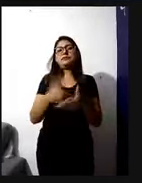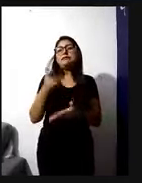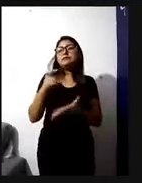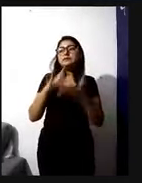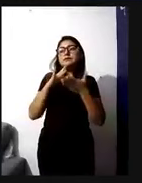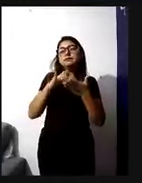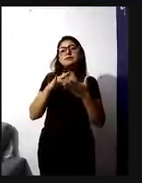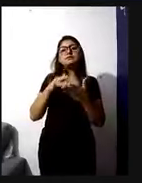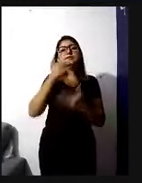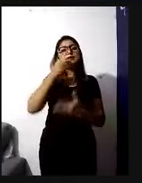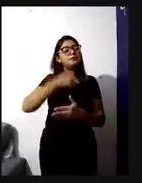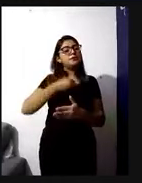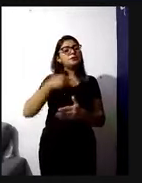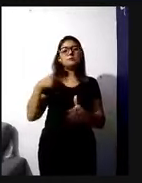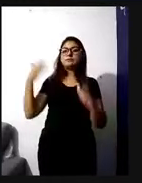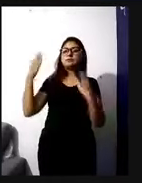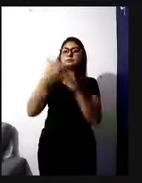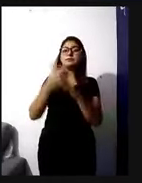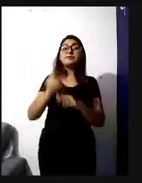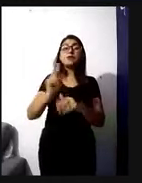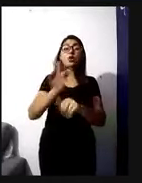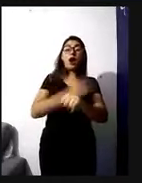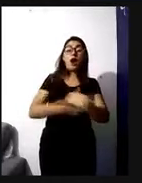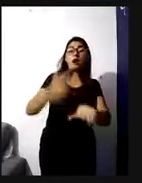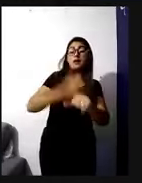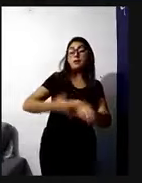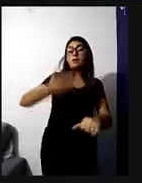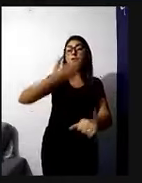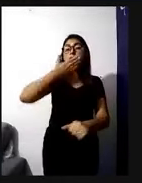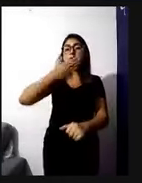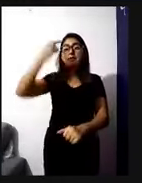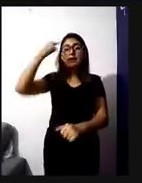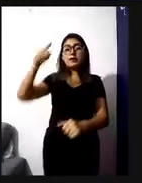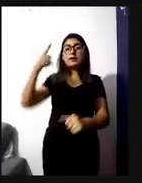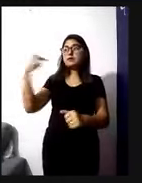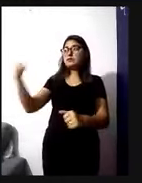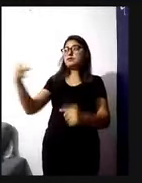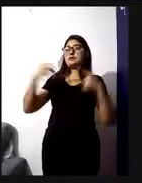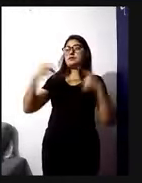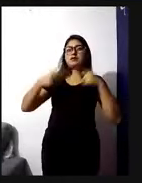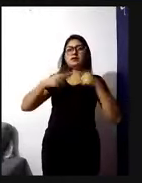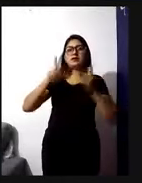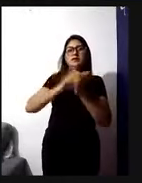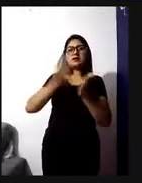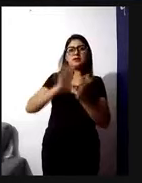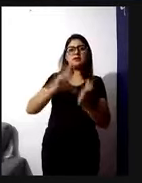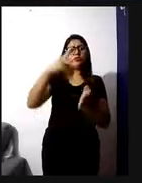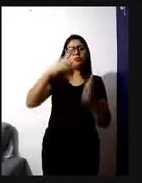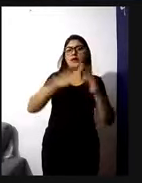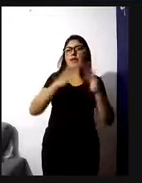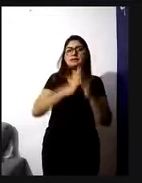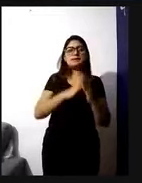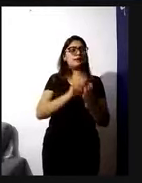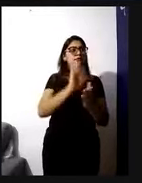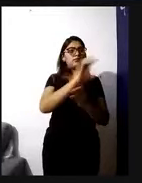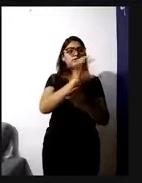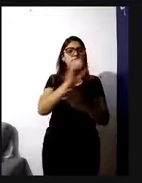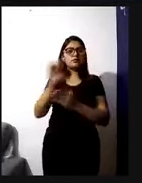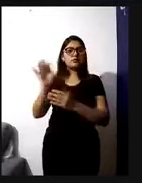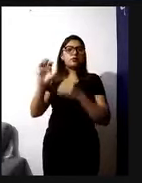pero no se generó tampoco un mecanismo para que les pudiera llegar hasta su casa y no se tuvieran que arriesgar,